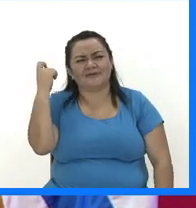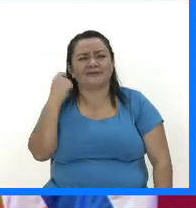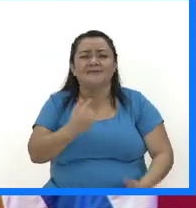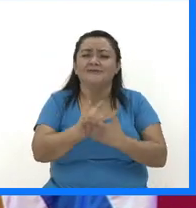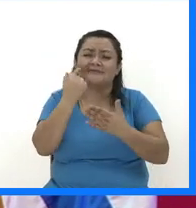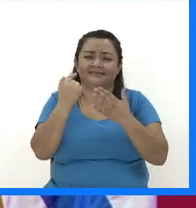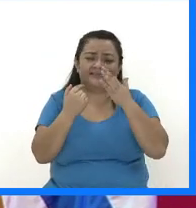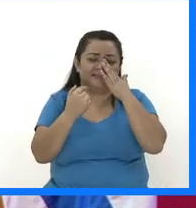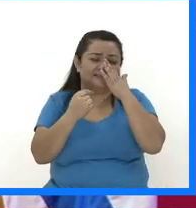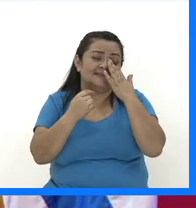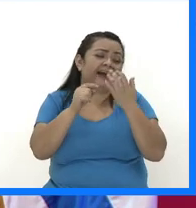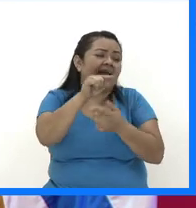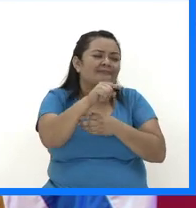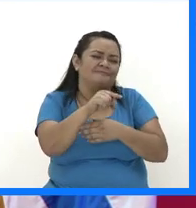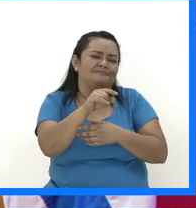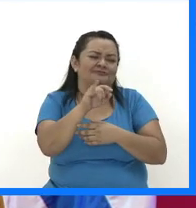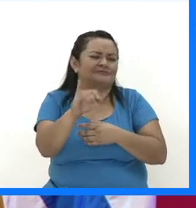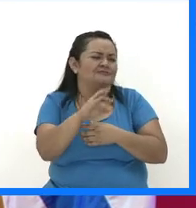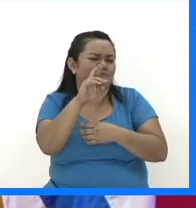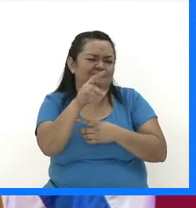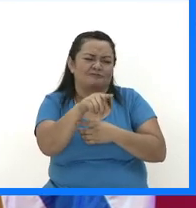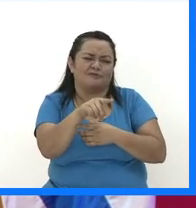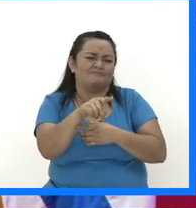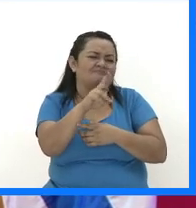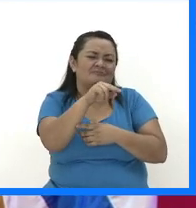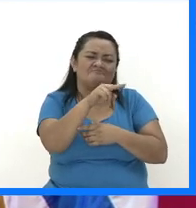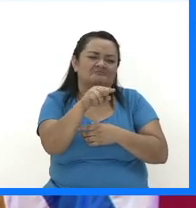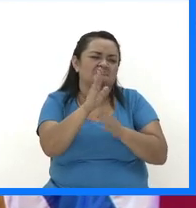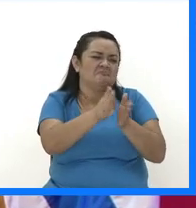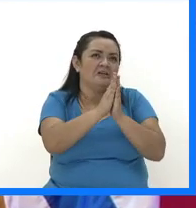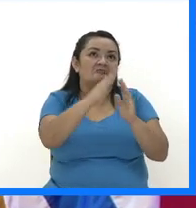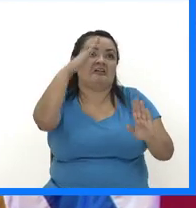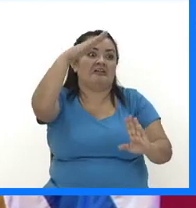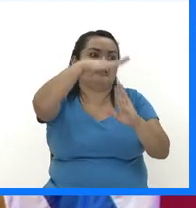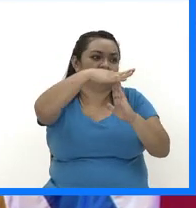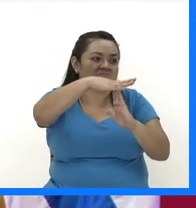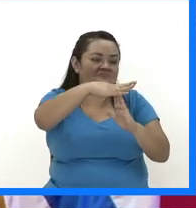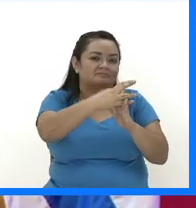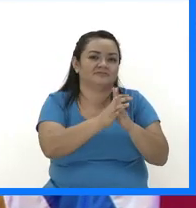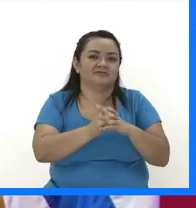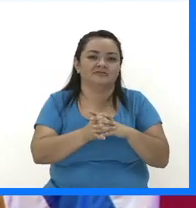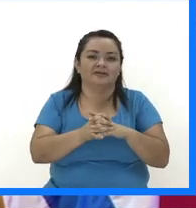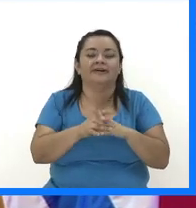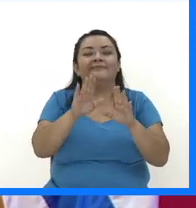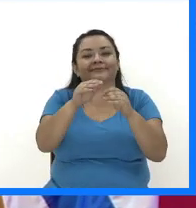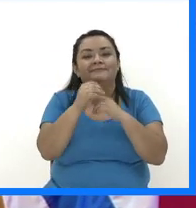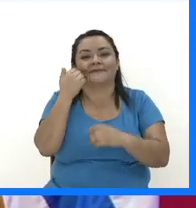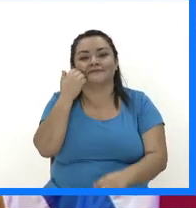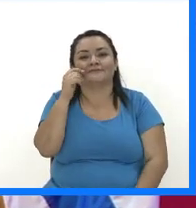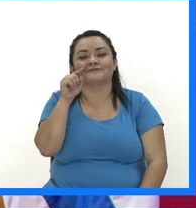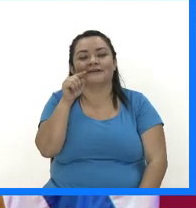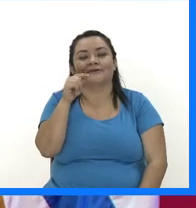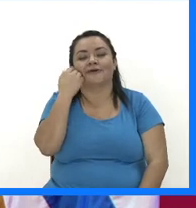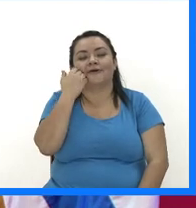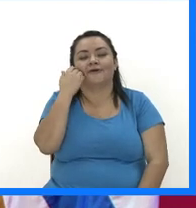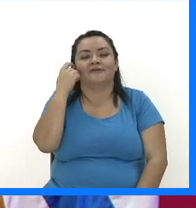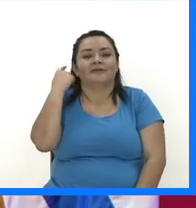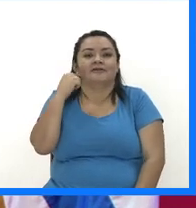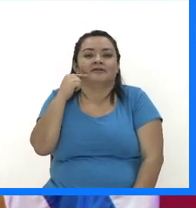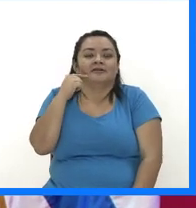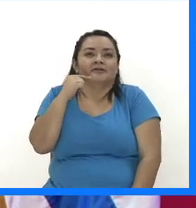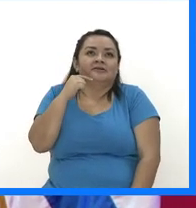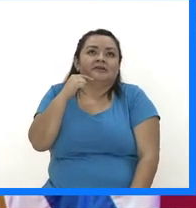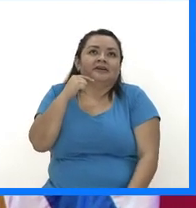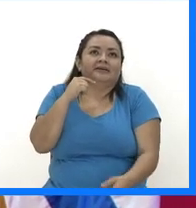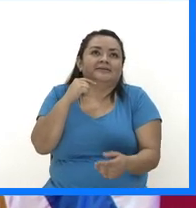no pasan del cielo así gente que te mata la fe caballero tal vez en algún momento te marcaron la vida cuando